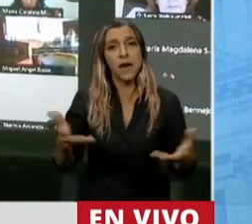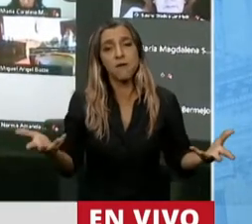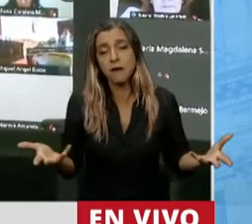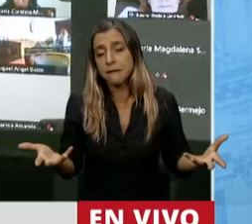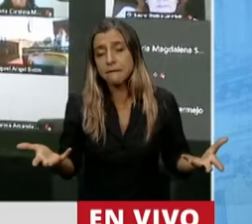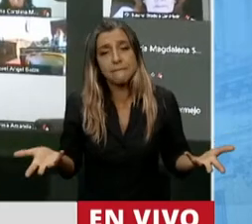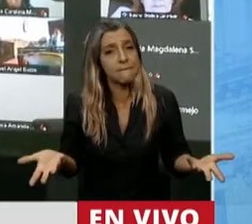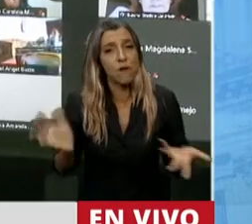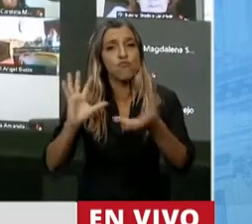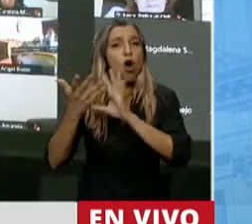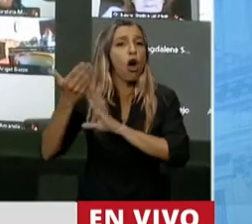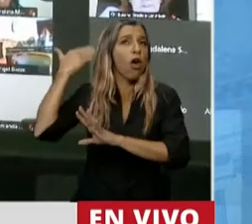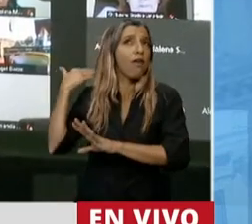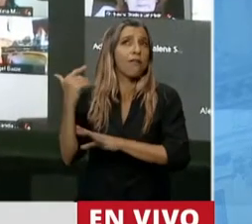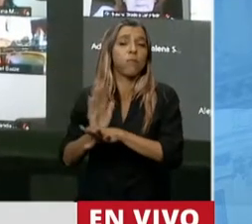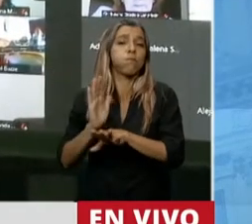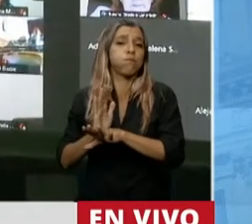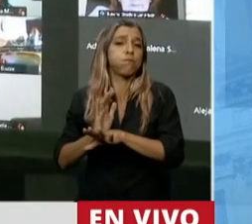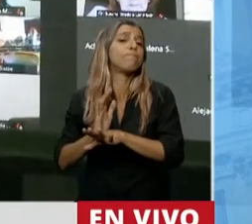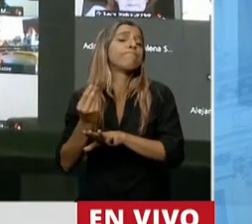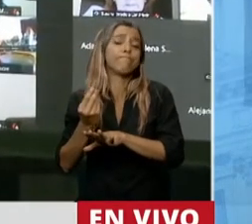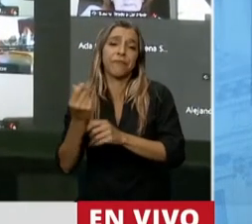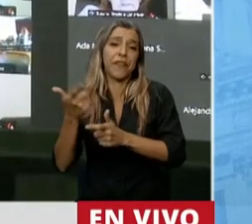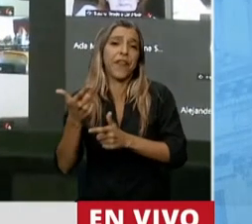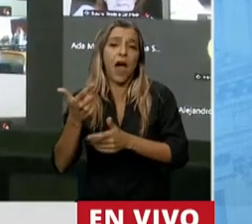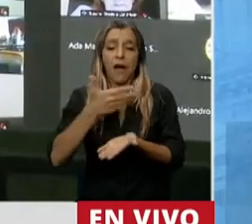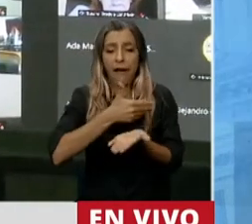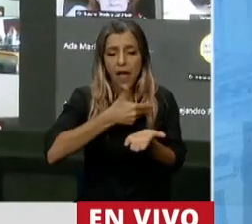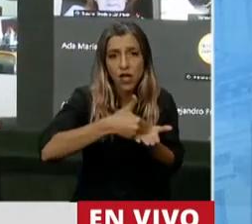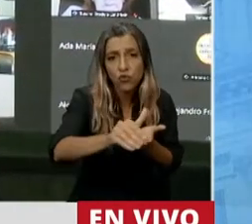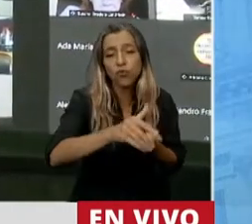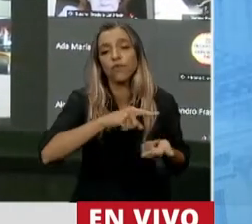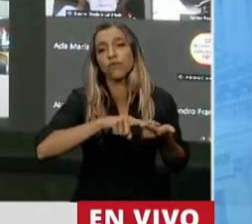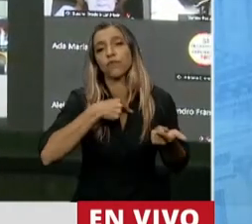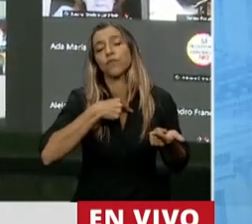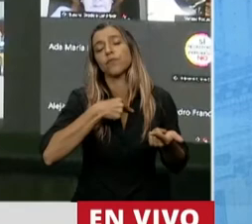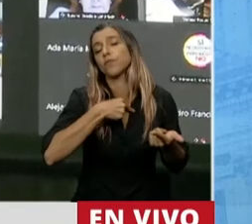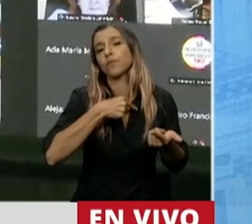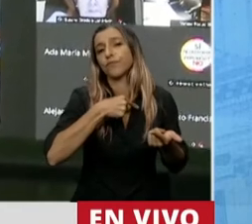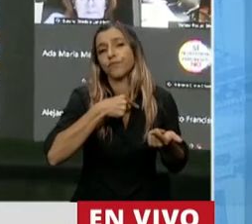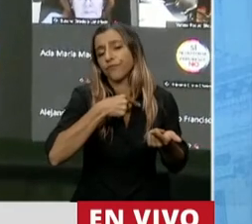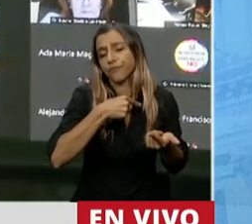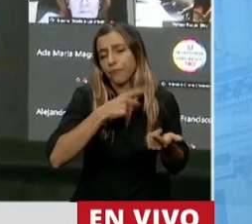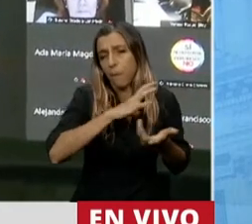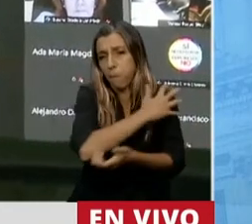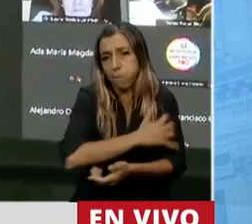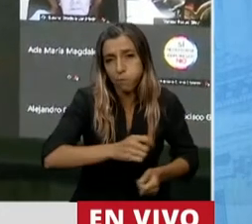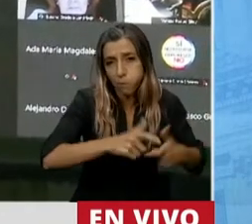trajo hasta acá es un modelo de exclusión que genera pobreza, un modelo absolutamente